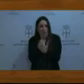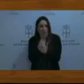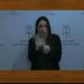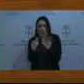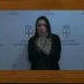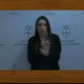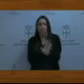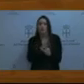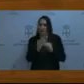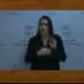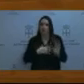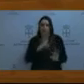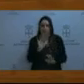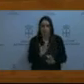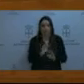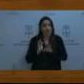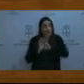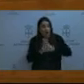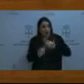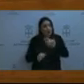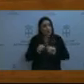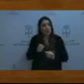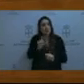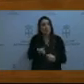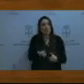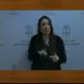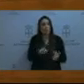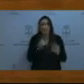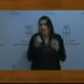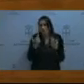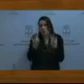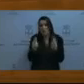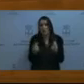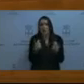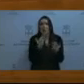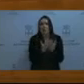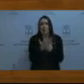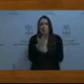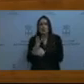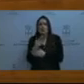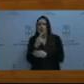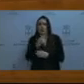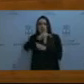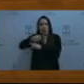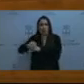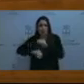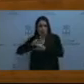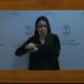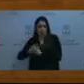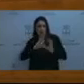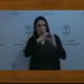convocatoria. Luego realizan una serie de, y trato de terminar, una serie de propuestas de obligatorio cumplimiento para los grupos.